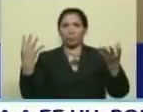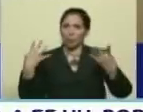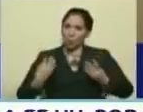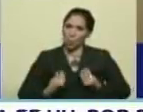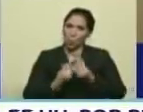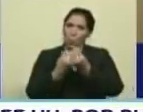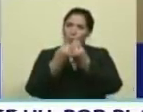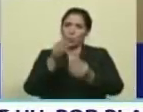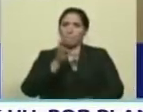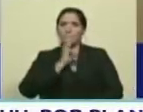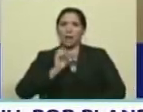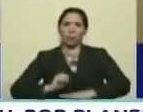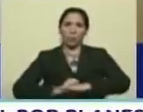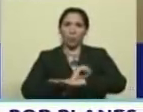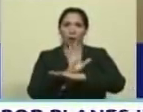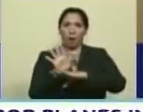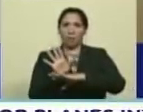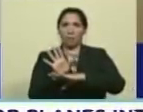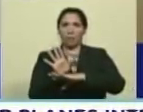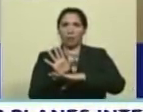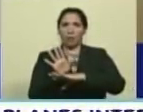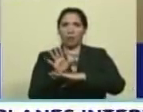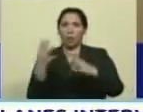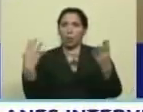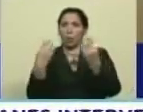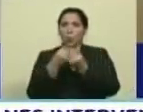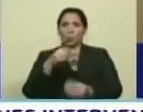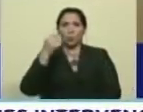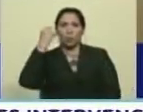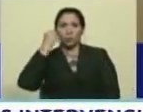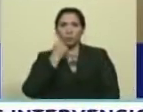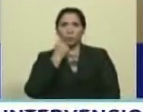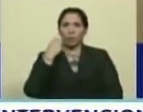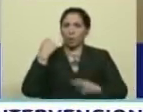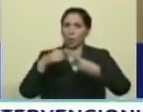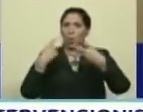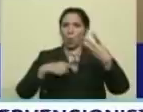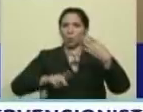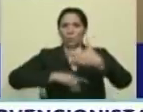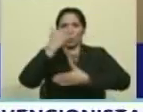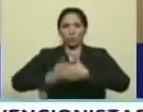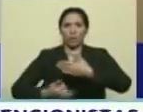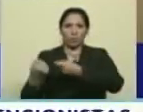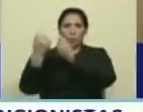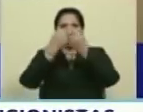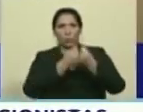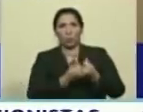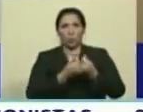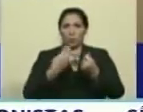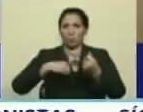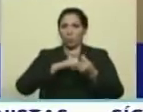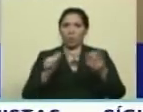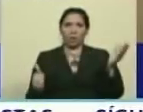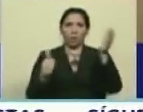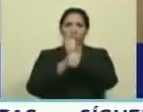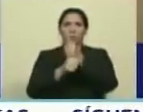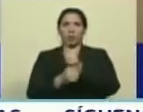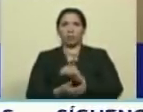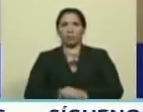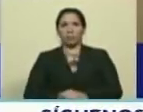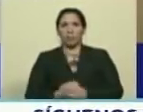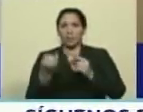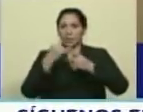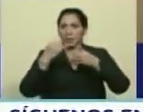Banco del ALBA, junto al Sucre y junto a otros proyectos económicos, habremos encontrado un